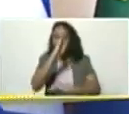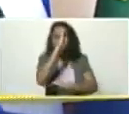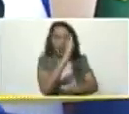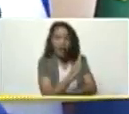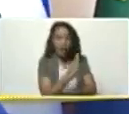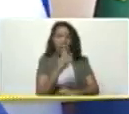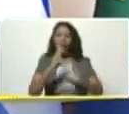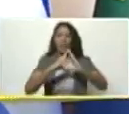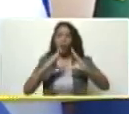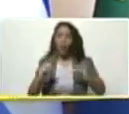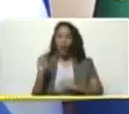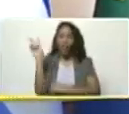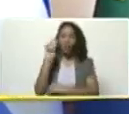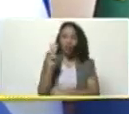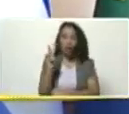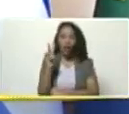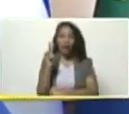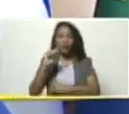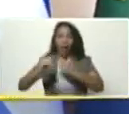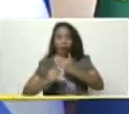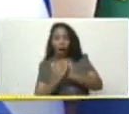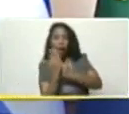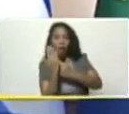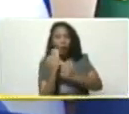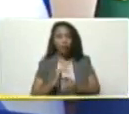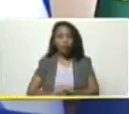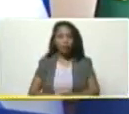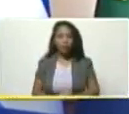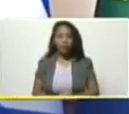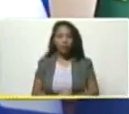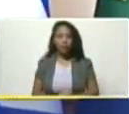entre Nicaragua, Venezuela y el ALBA?